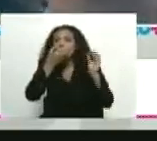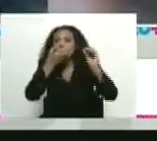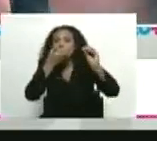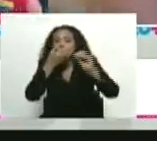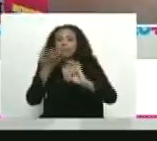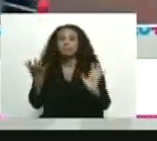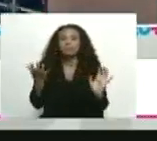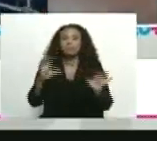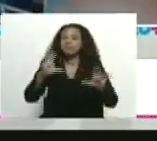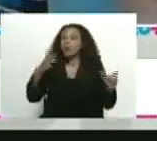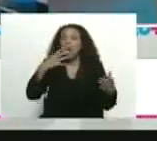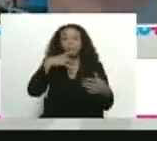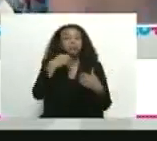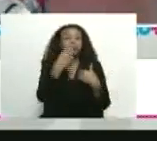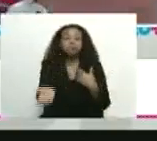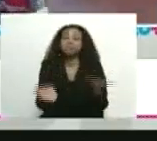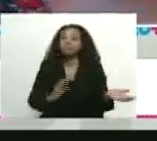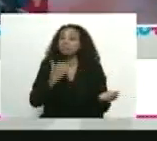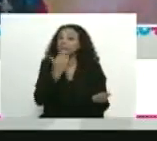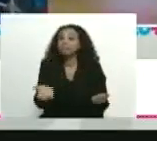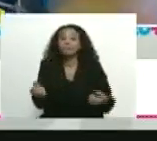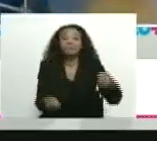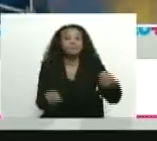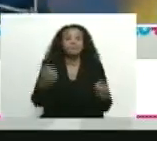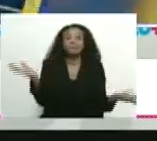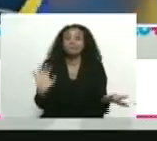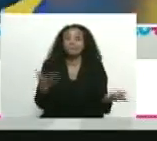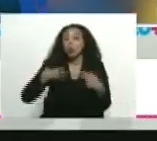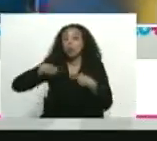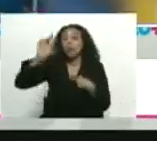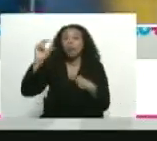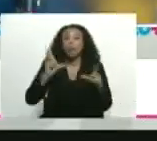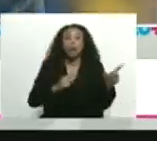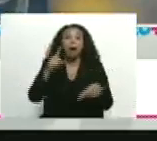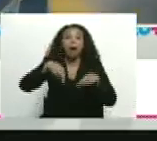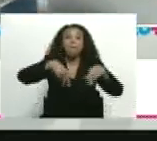Este carro no funciona. Me voy a pie.